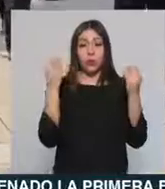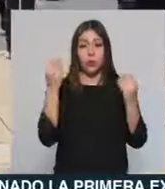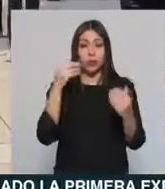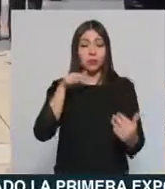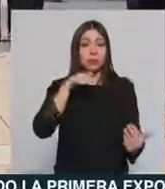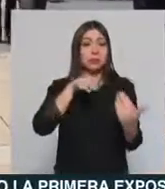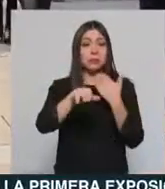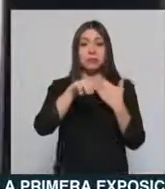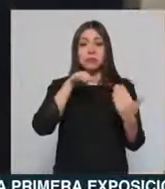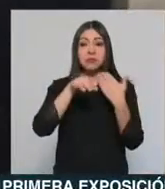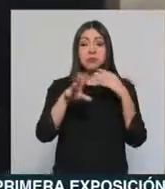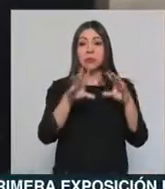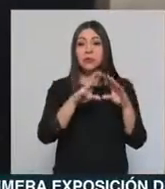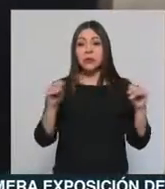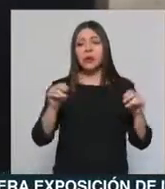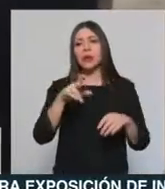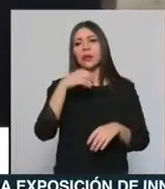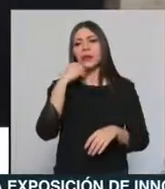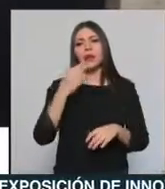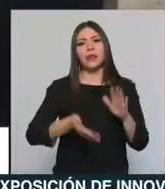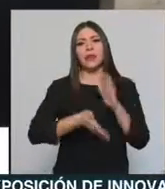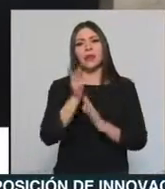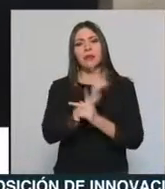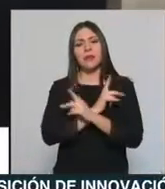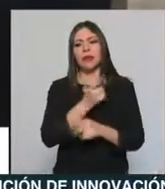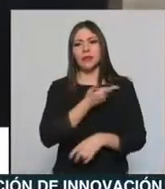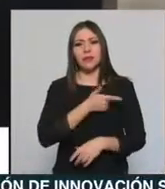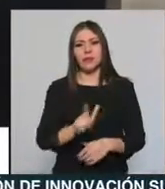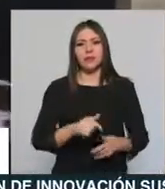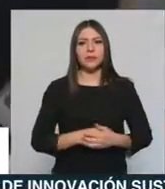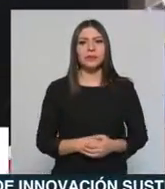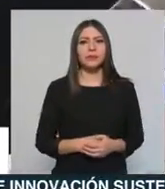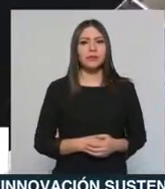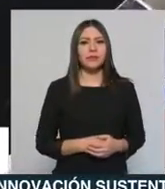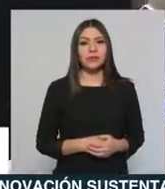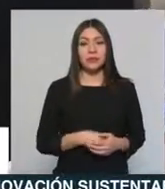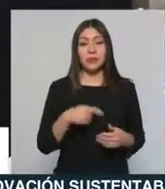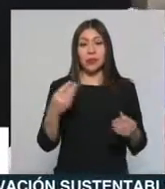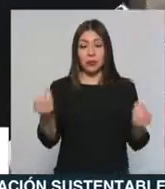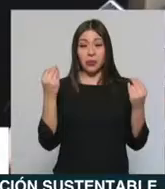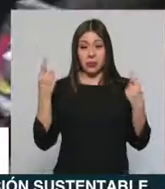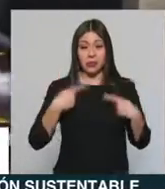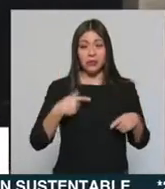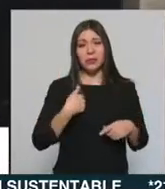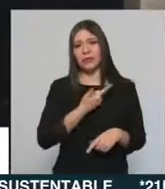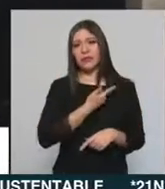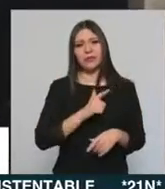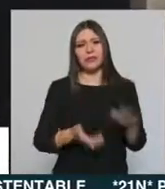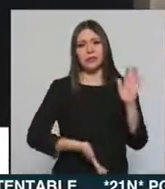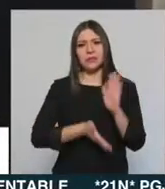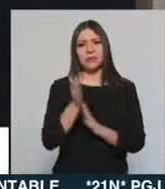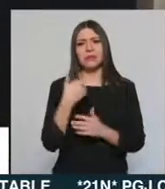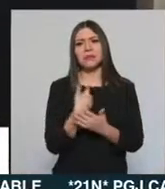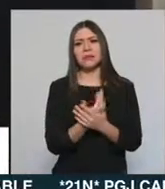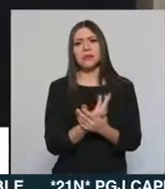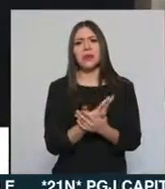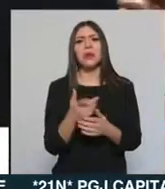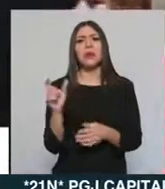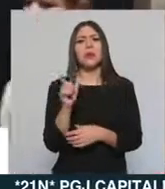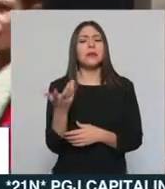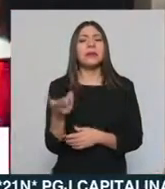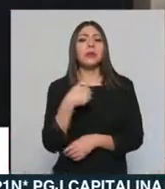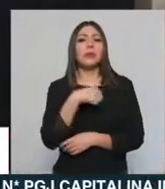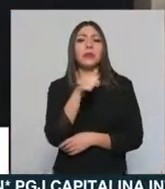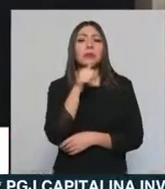carreteras y en las playas. No me gusta salir cuando hay mucha gente. ¿Te vas a esperar más o menos para qué fecha? No lo he